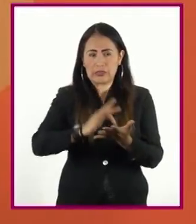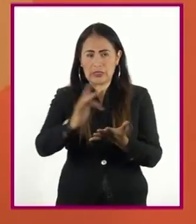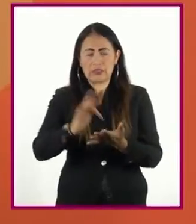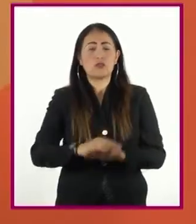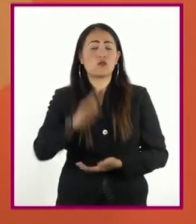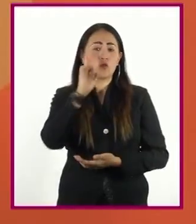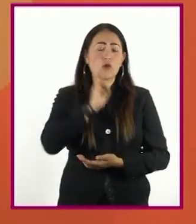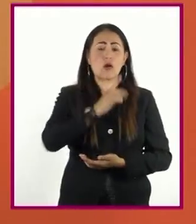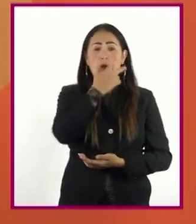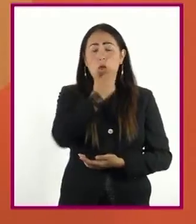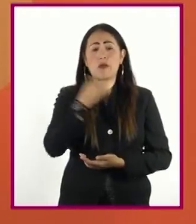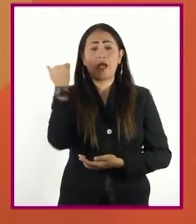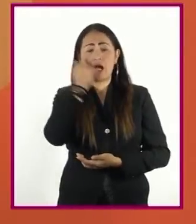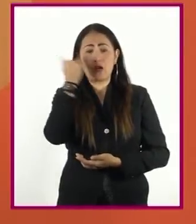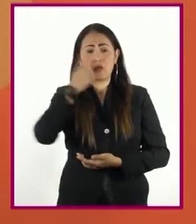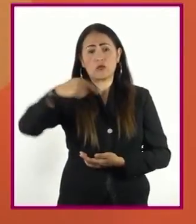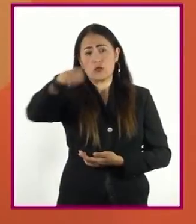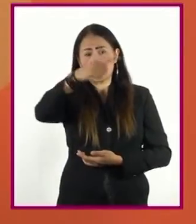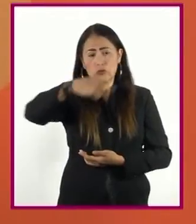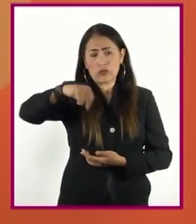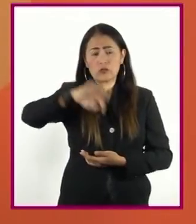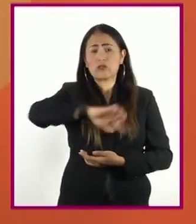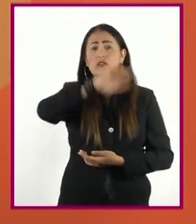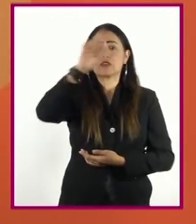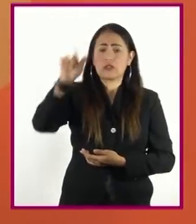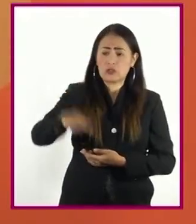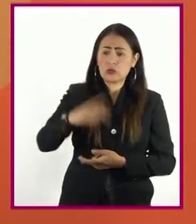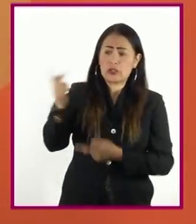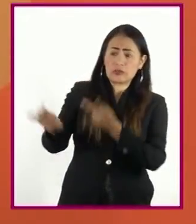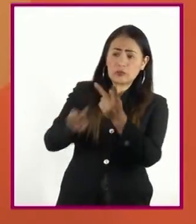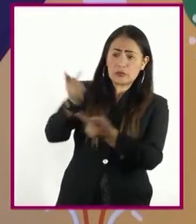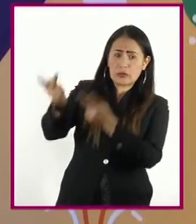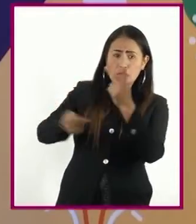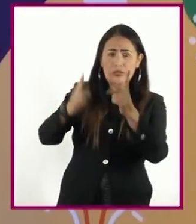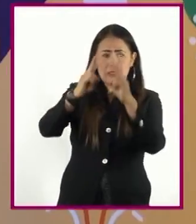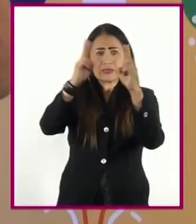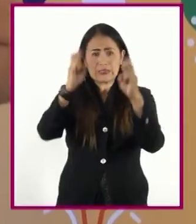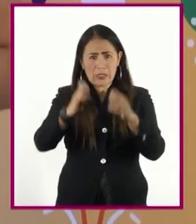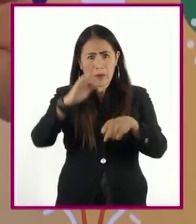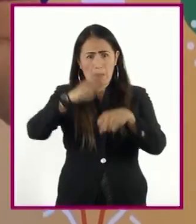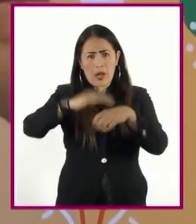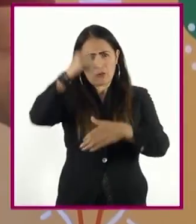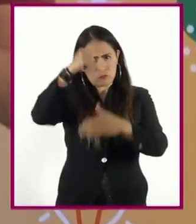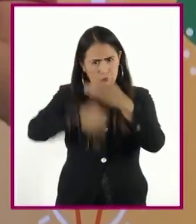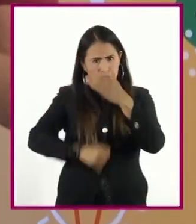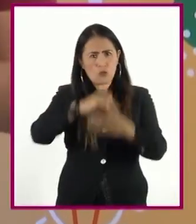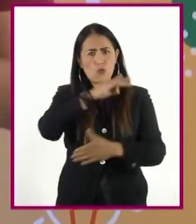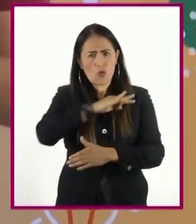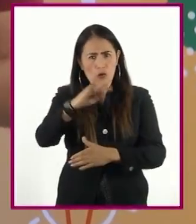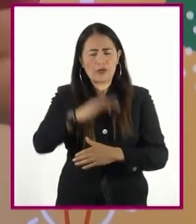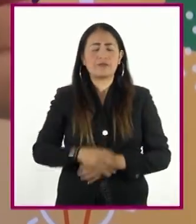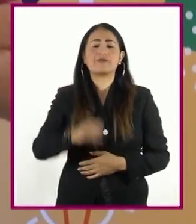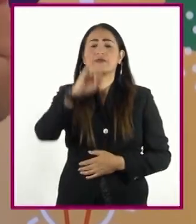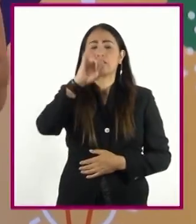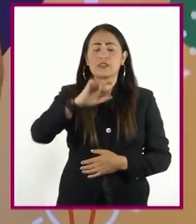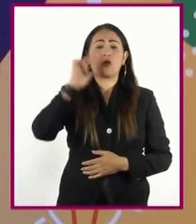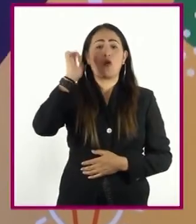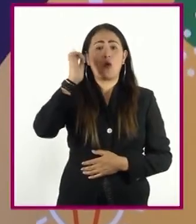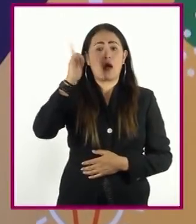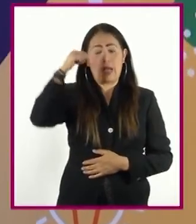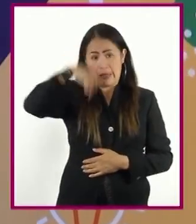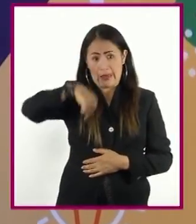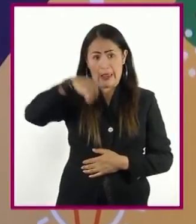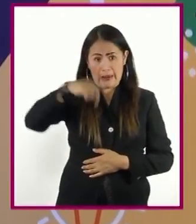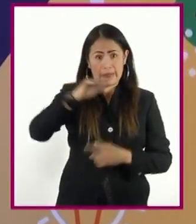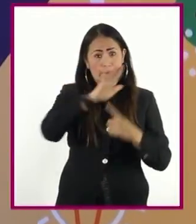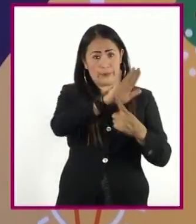y los alumnos puedan profundizar más en los temas que aquí se plantean. Así es, maestra. Esperamos que todo lo que aquí trabajamos les sea